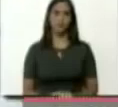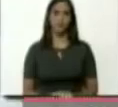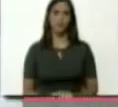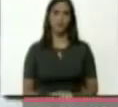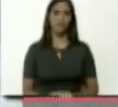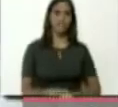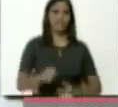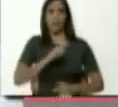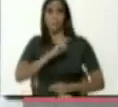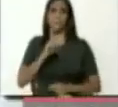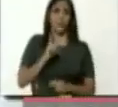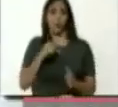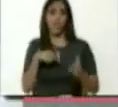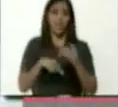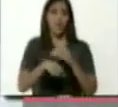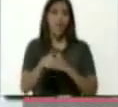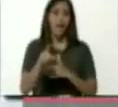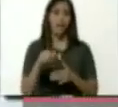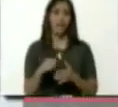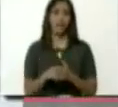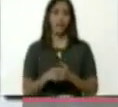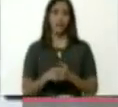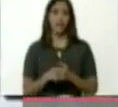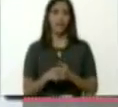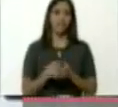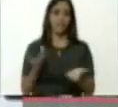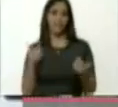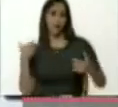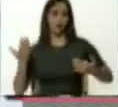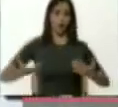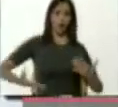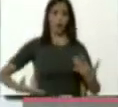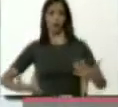Tampoco es que voy a ir dándomelas de guapo